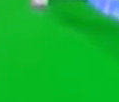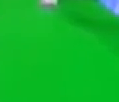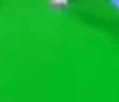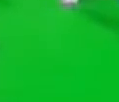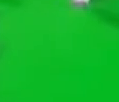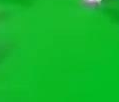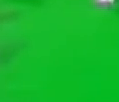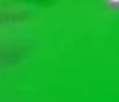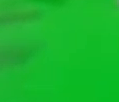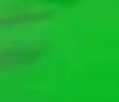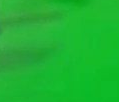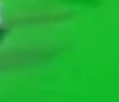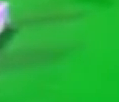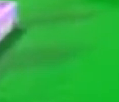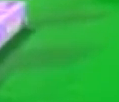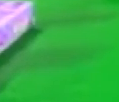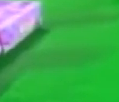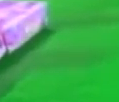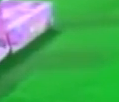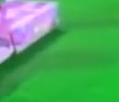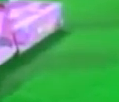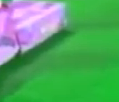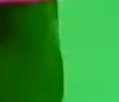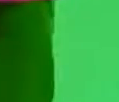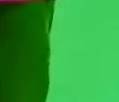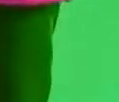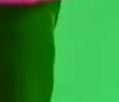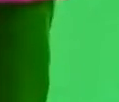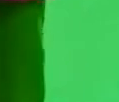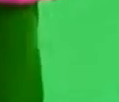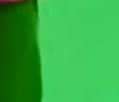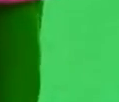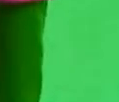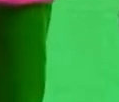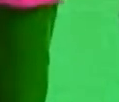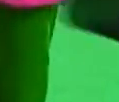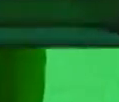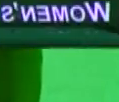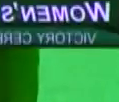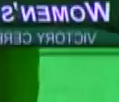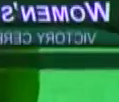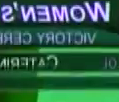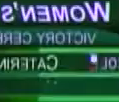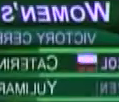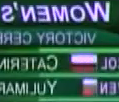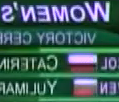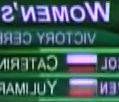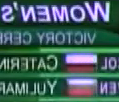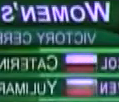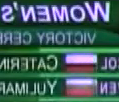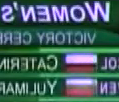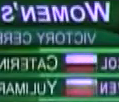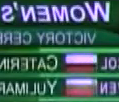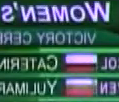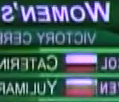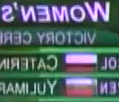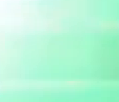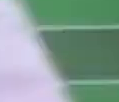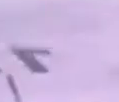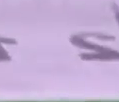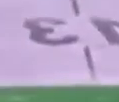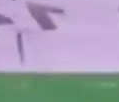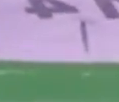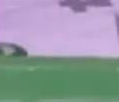se logró estar en el podio olímpico, orgullosa de poder tener esto en mi pecho.